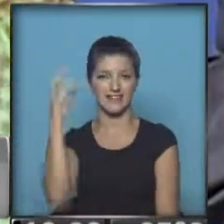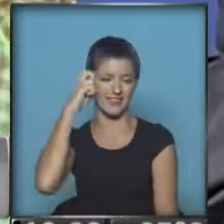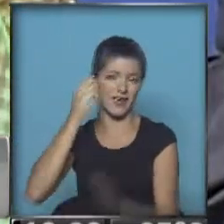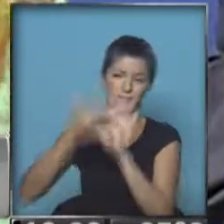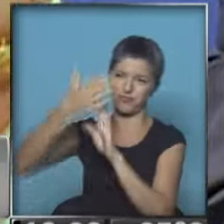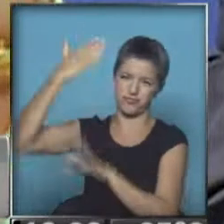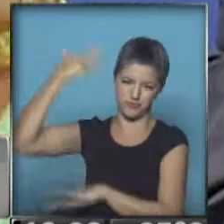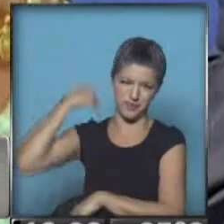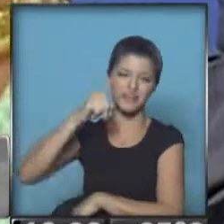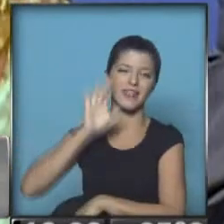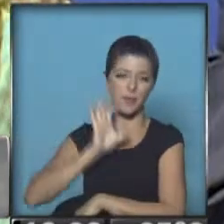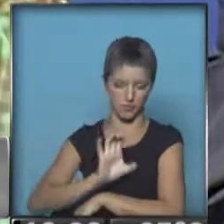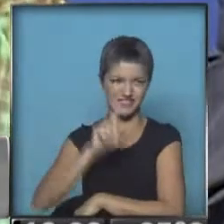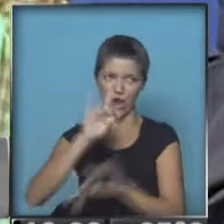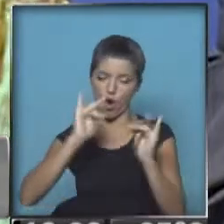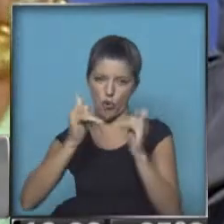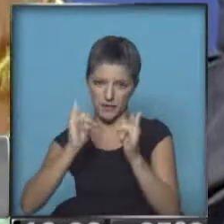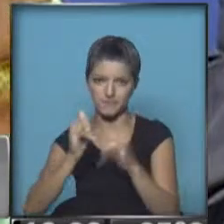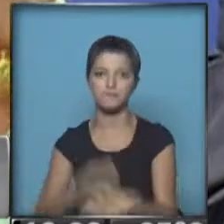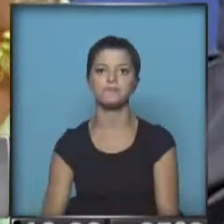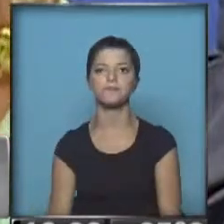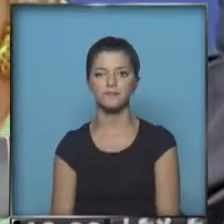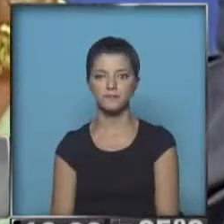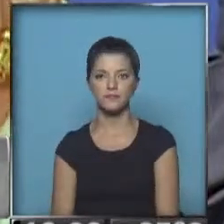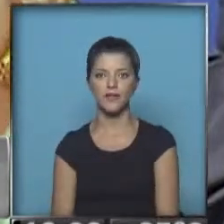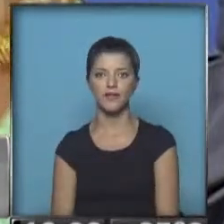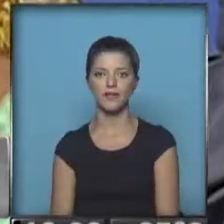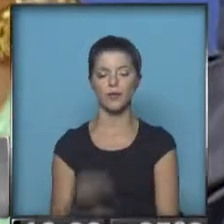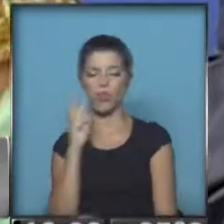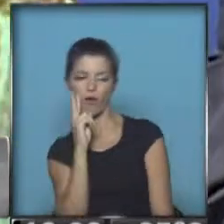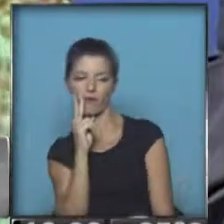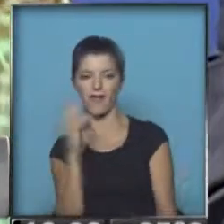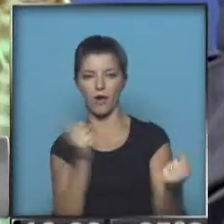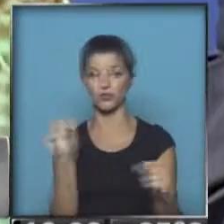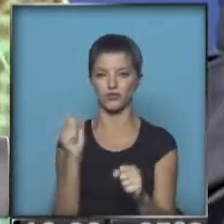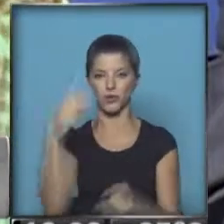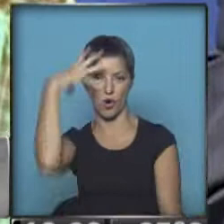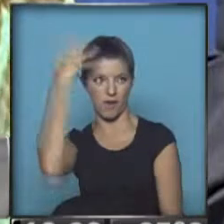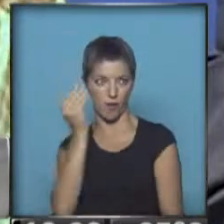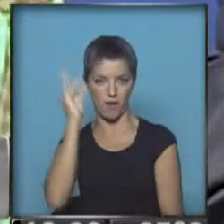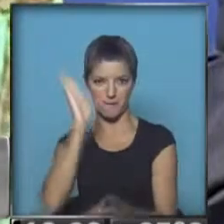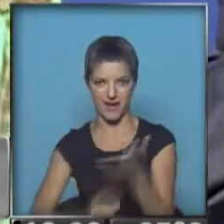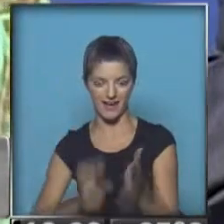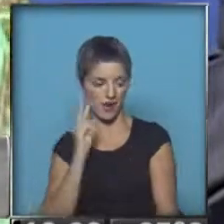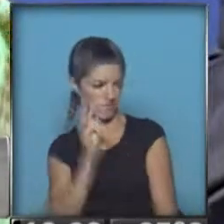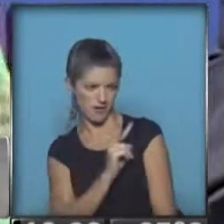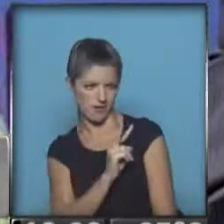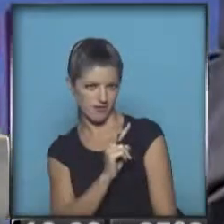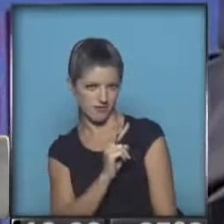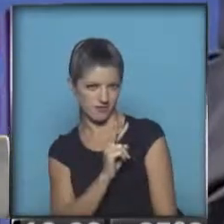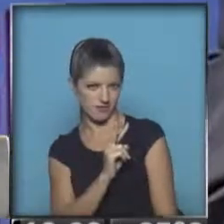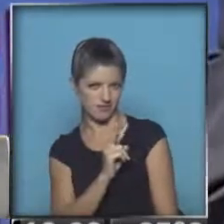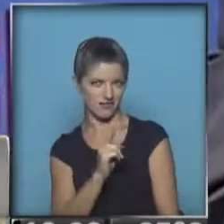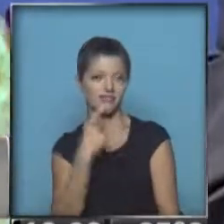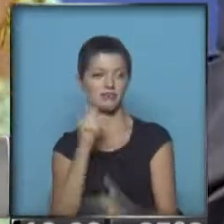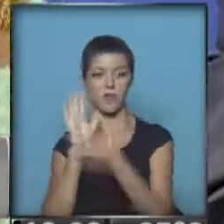mi provincia, en ese momento muy joven. Y cuando nos ven en el auto, iban todos como la boina blanca, nos miran y nos